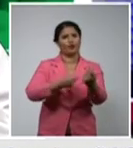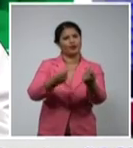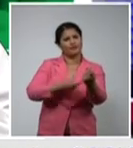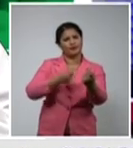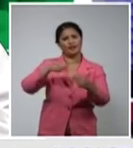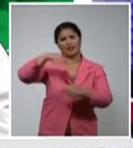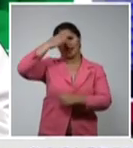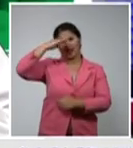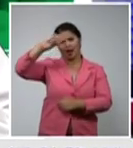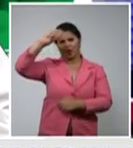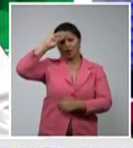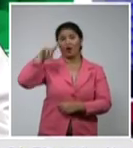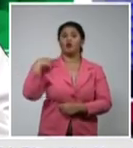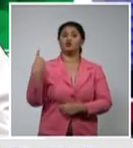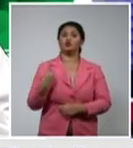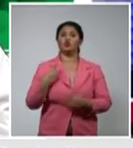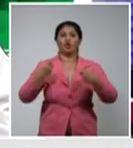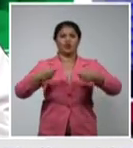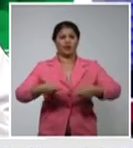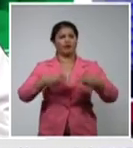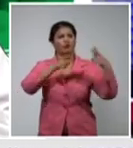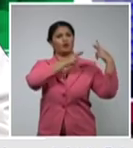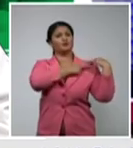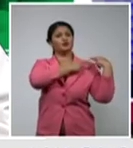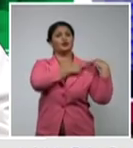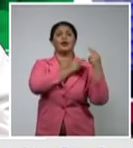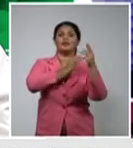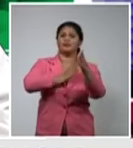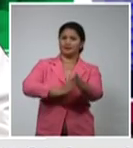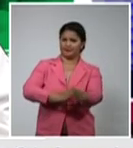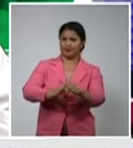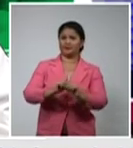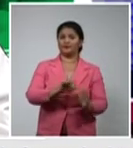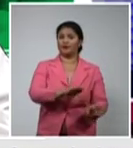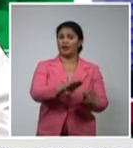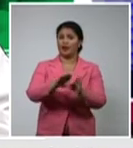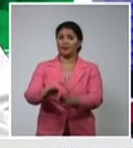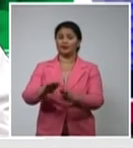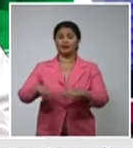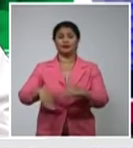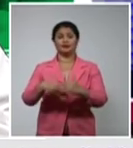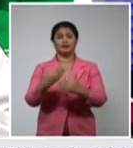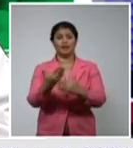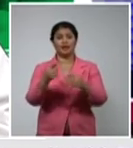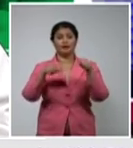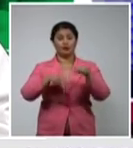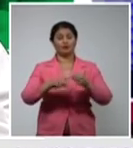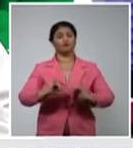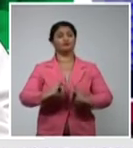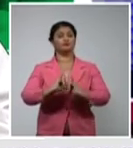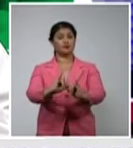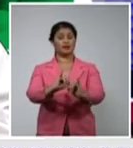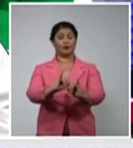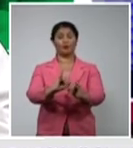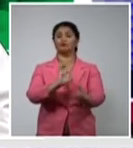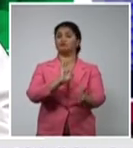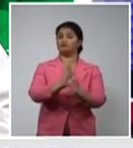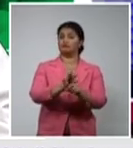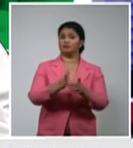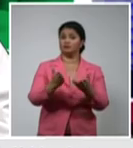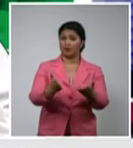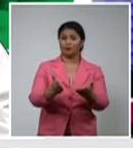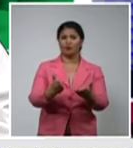información de la conferencia del día de hoy, con noticias que de mantenerse serían